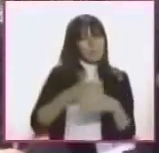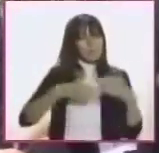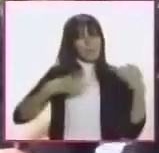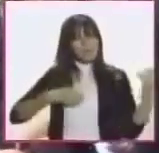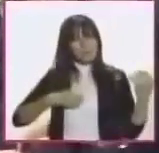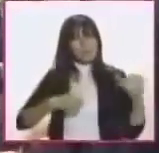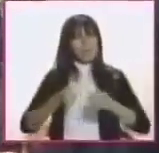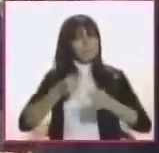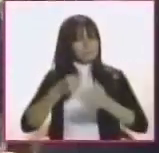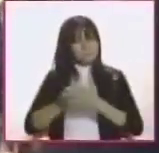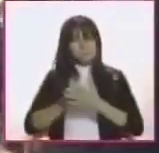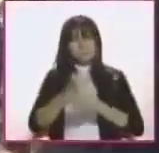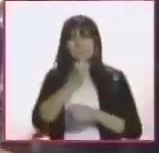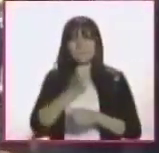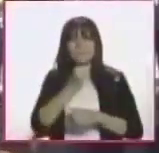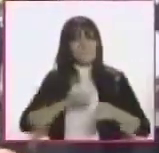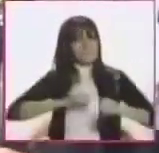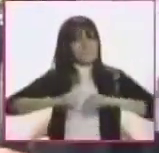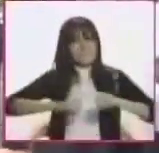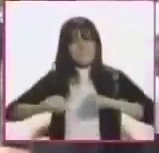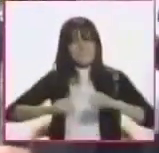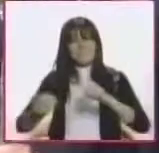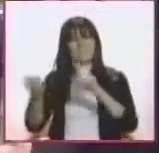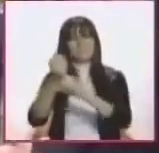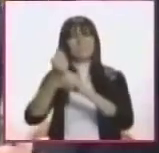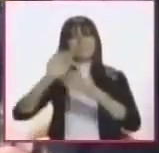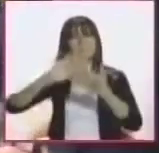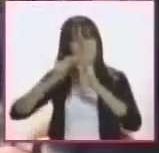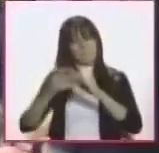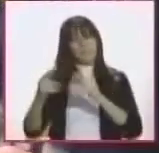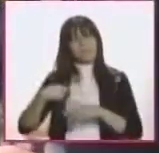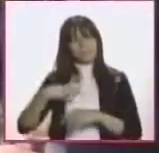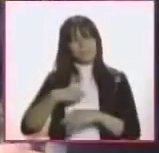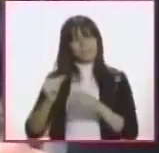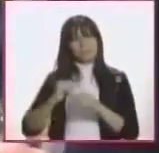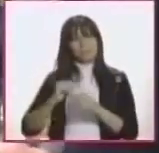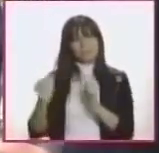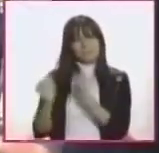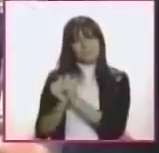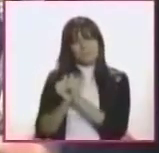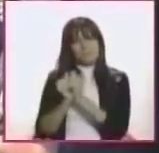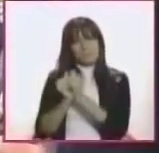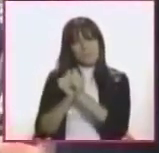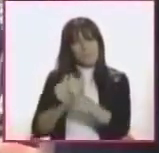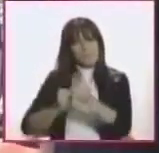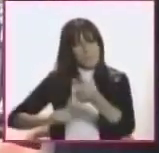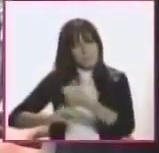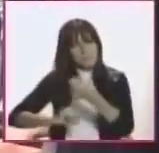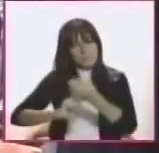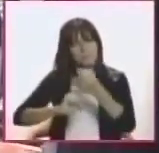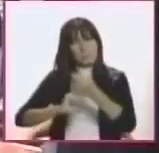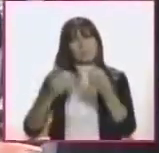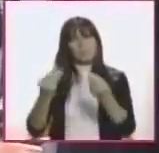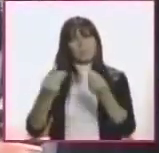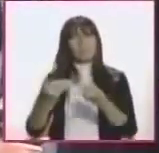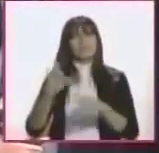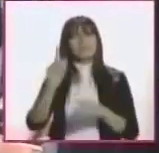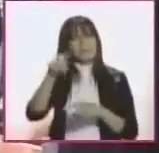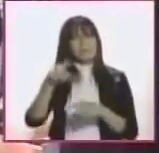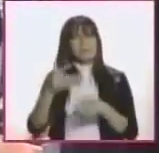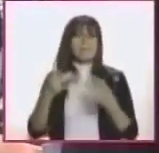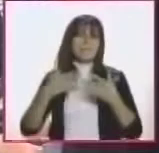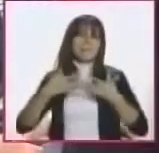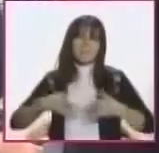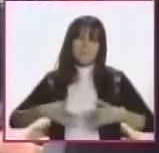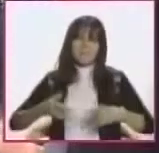todo lo posible. Yo seguiré acompañando de la mano de estas Fuerzas Armadas y seguiré pendiente de lo que es importante para ellos, de su seguridad jurídica, de